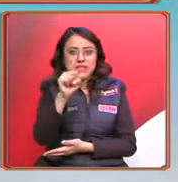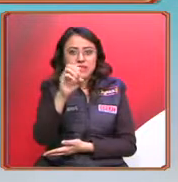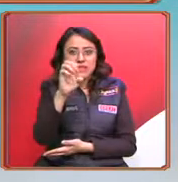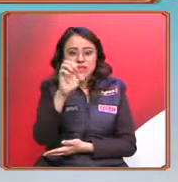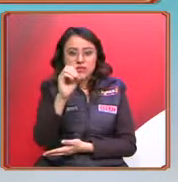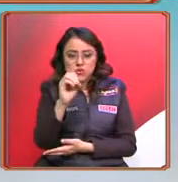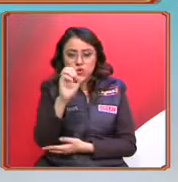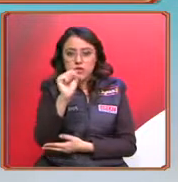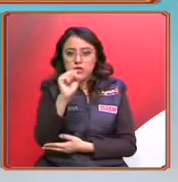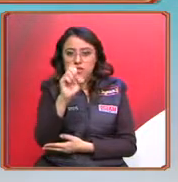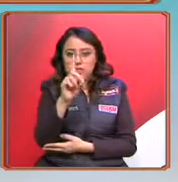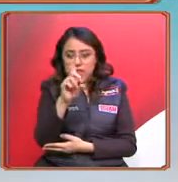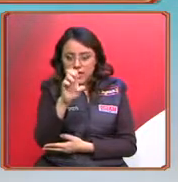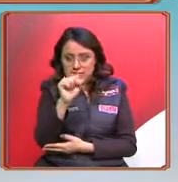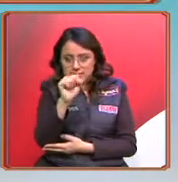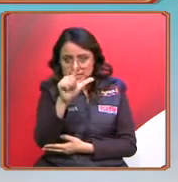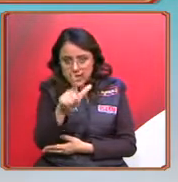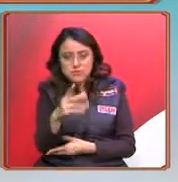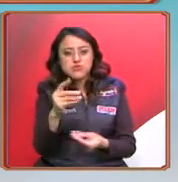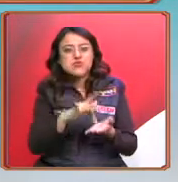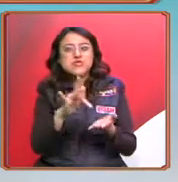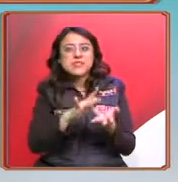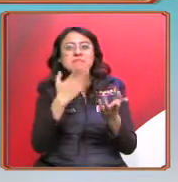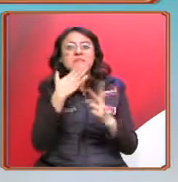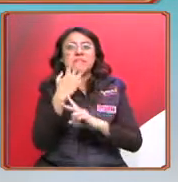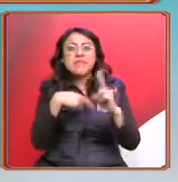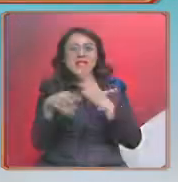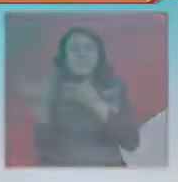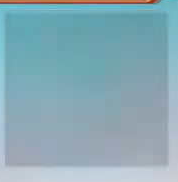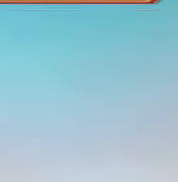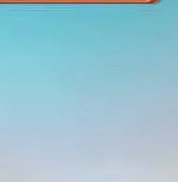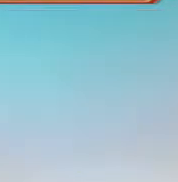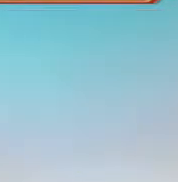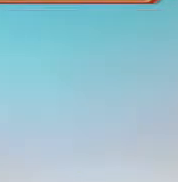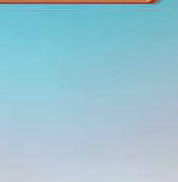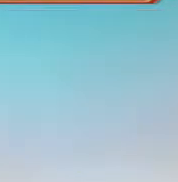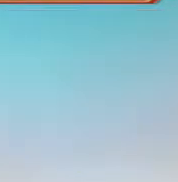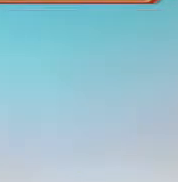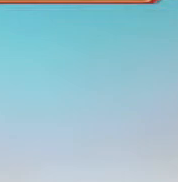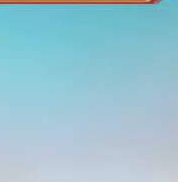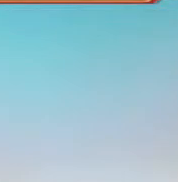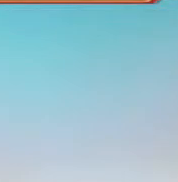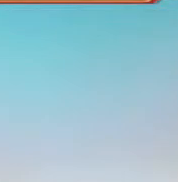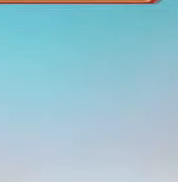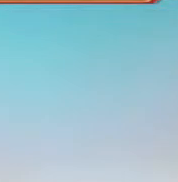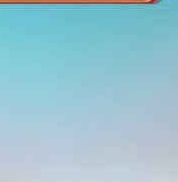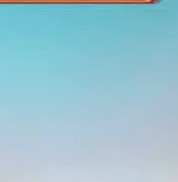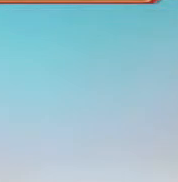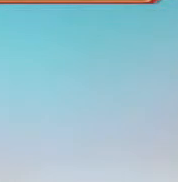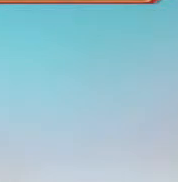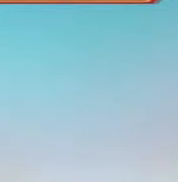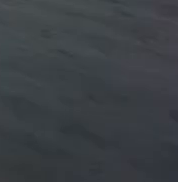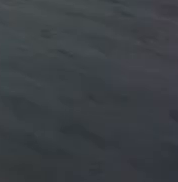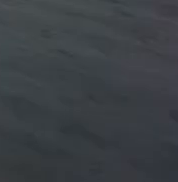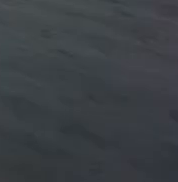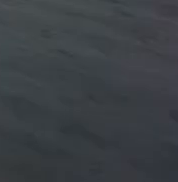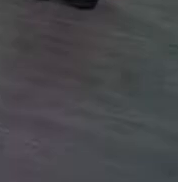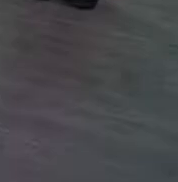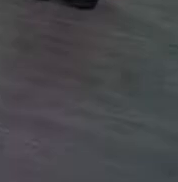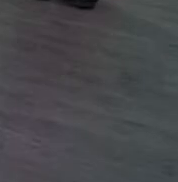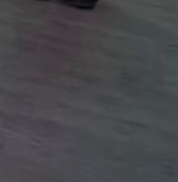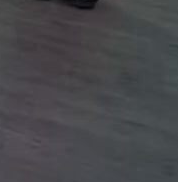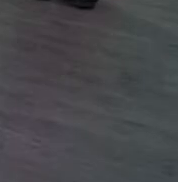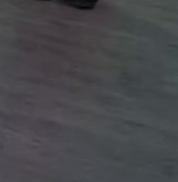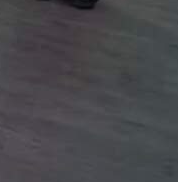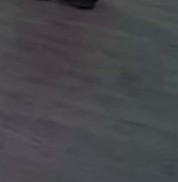Mil gracias por su presencia y bienvenidos a bordo de esta gran aventura y disfruten del Big Ben y del Big Ben a la Villa Inglesa,